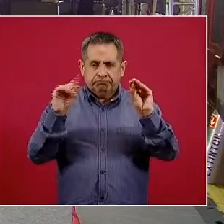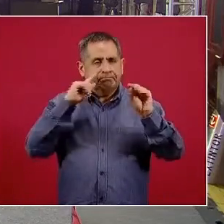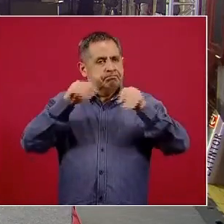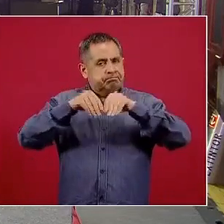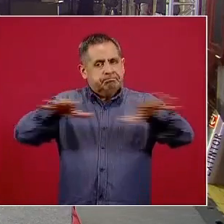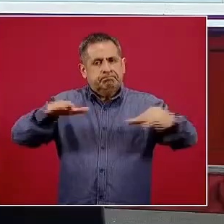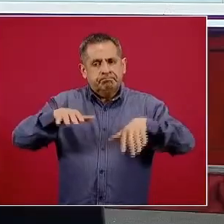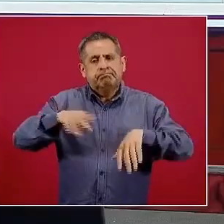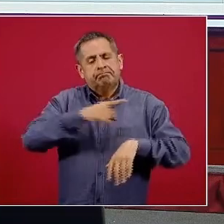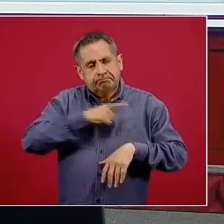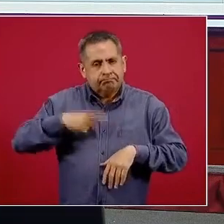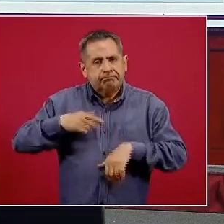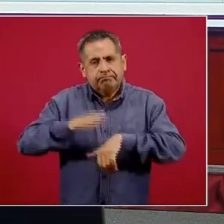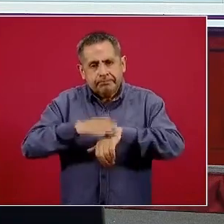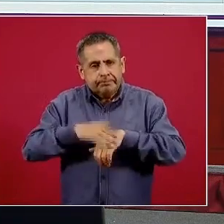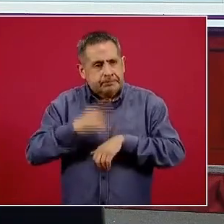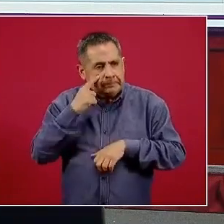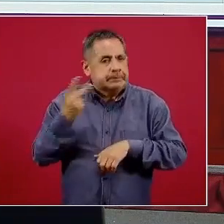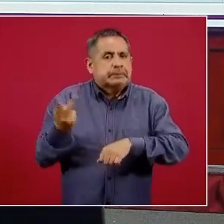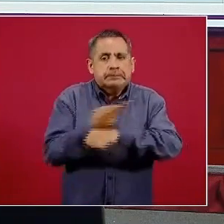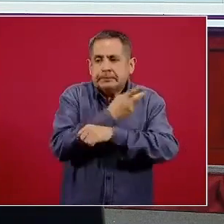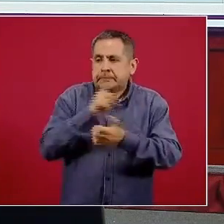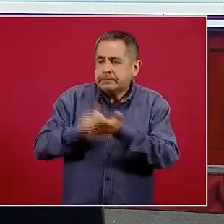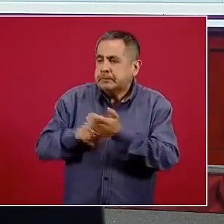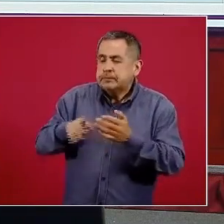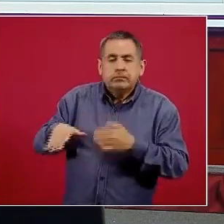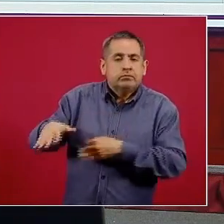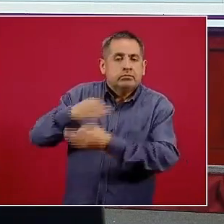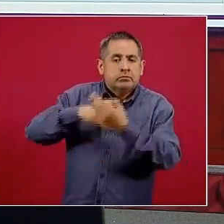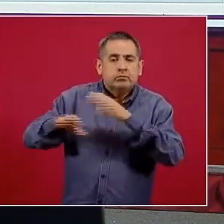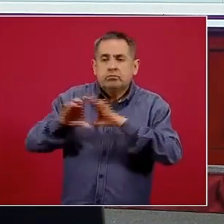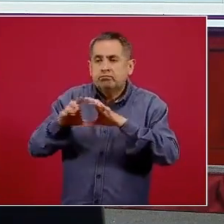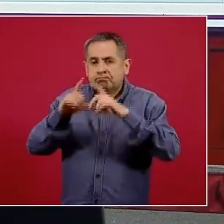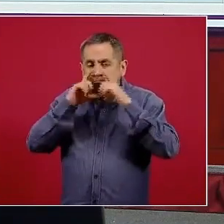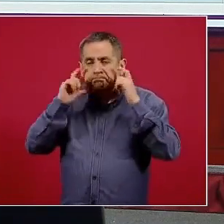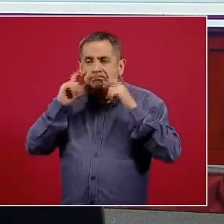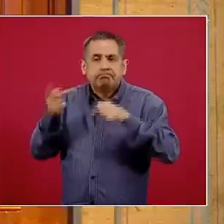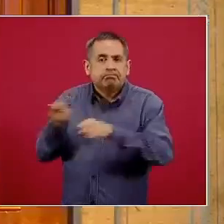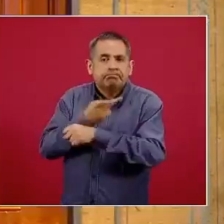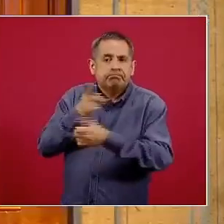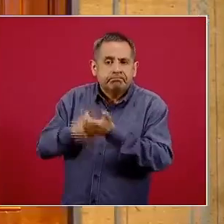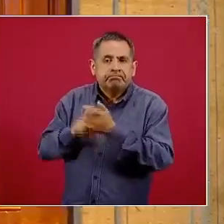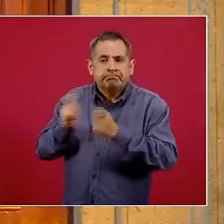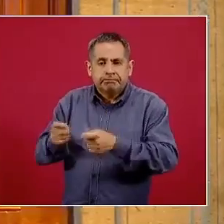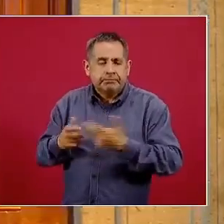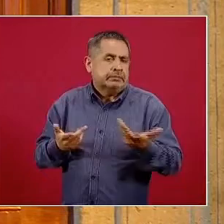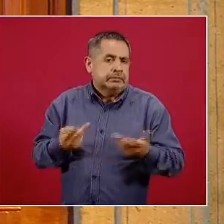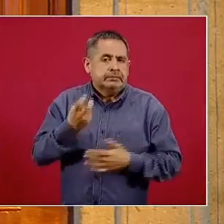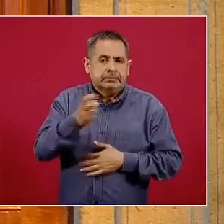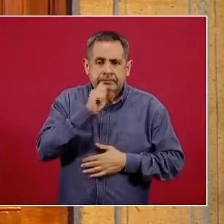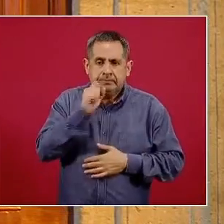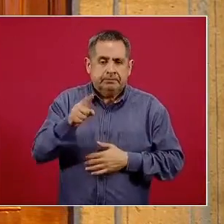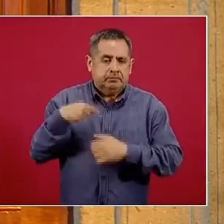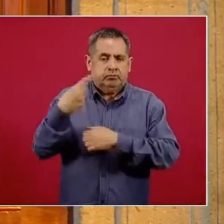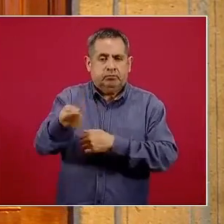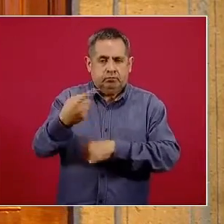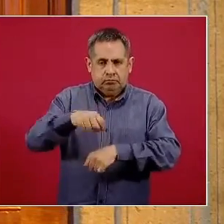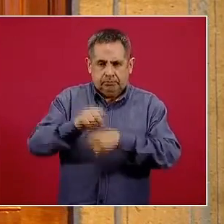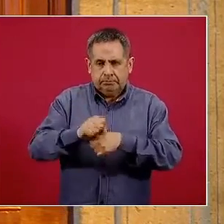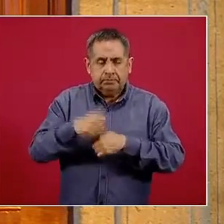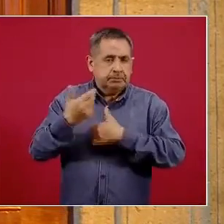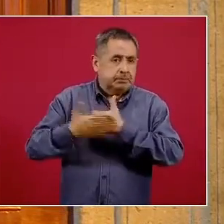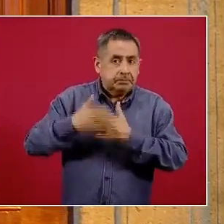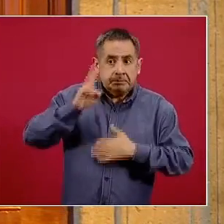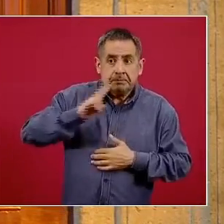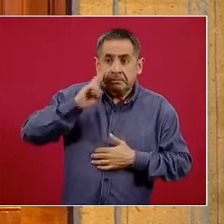también necesitamos ver el comportamiento concomitante de la influenza. Por lo tanto, también en las siguientes semanas, o en la medida